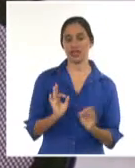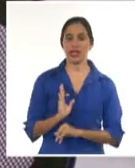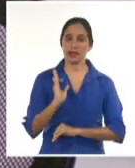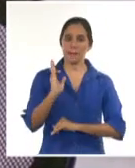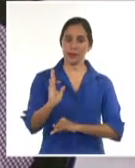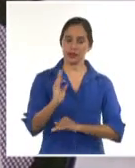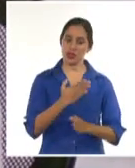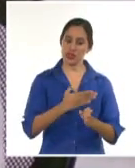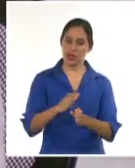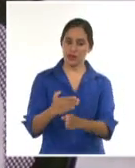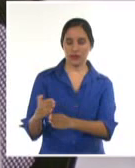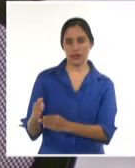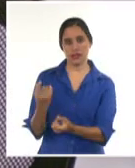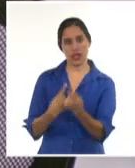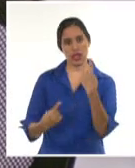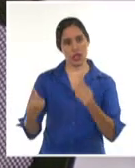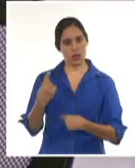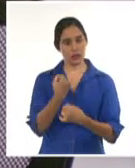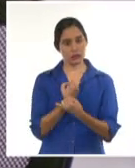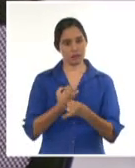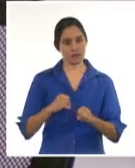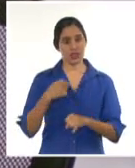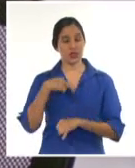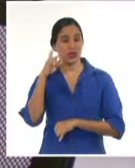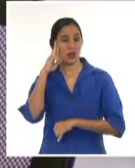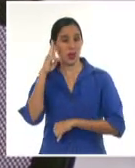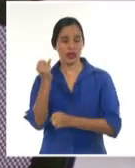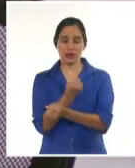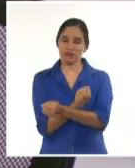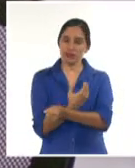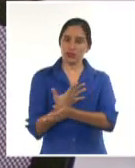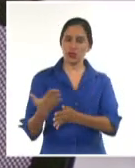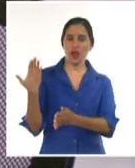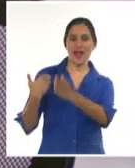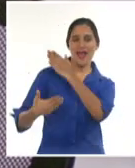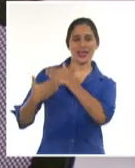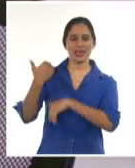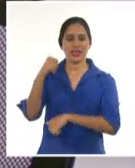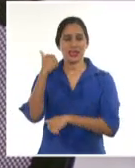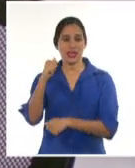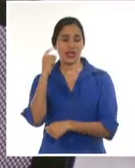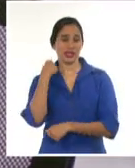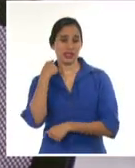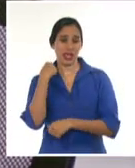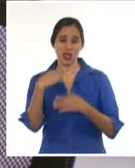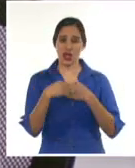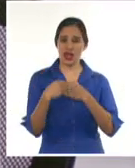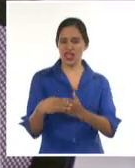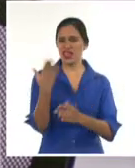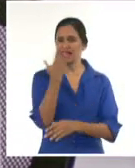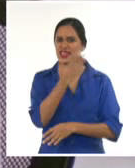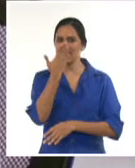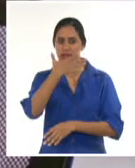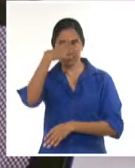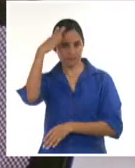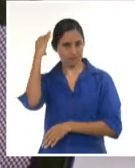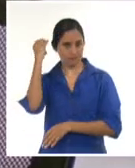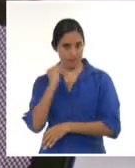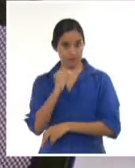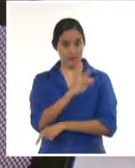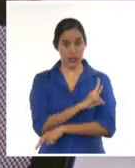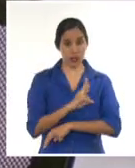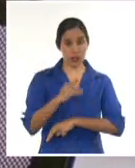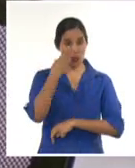diferencias. Recuerdo con gran emoción aquel momento hace 10 años, cuando el líder de la Revolución Cubana, general de ejército Raúl Castro